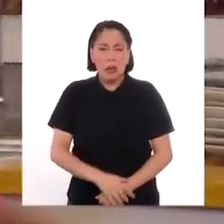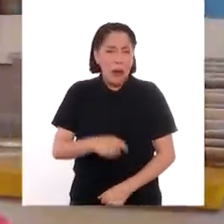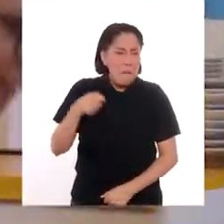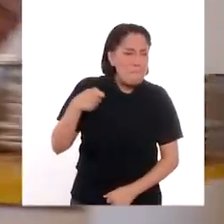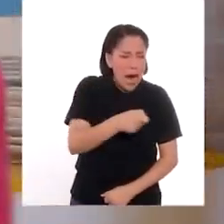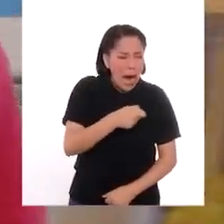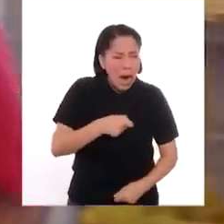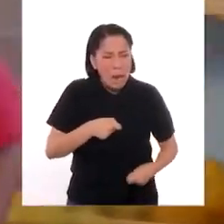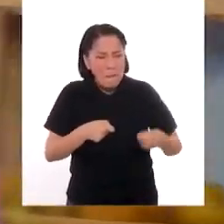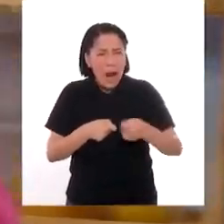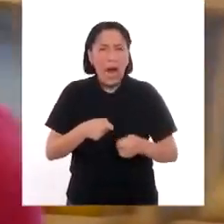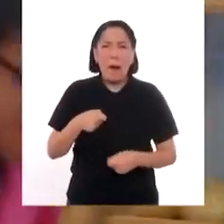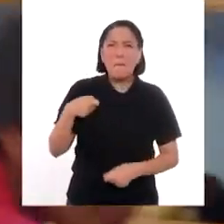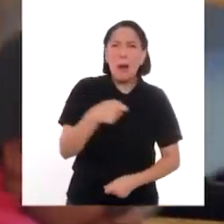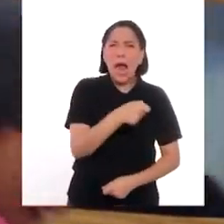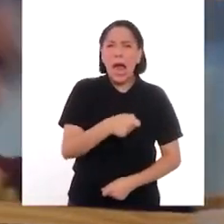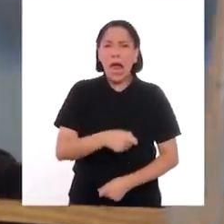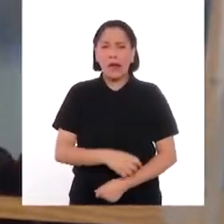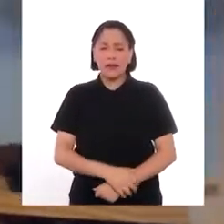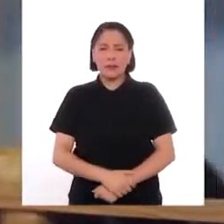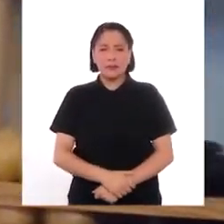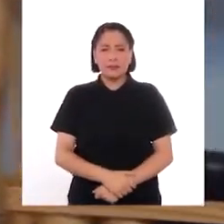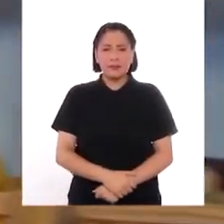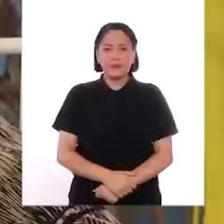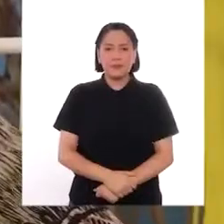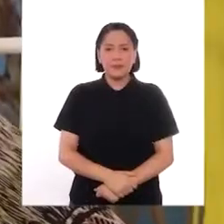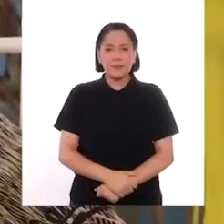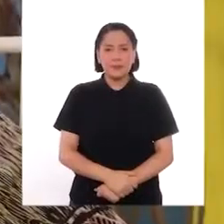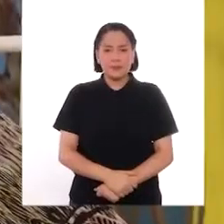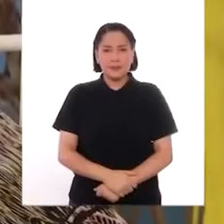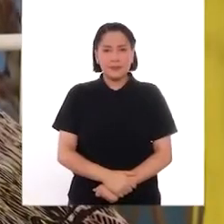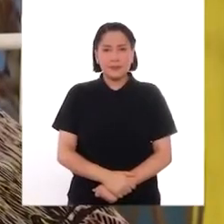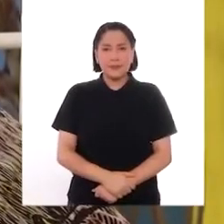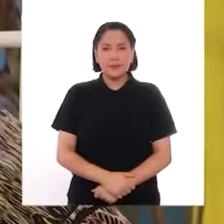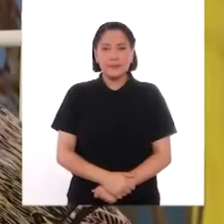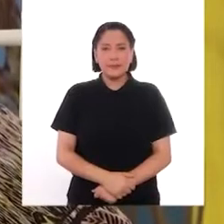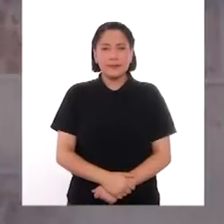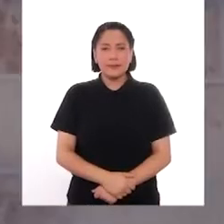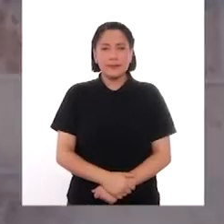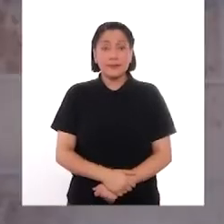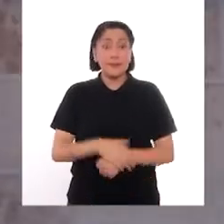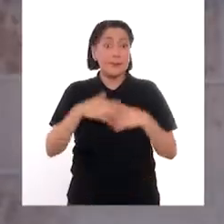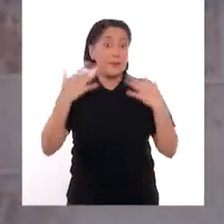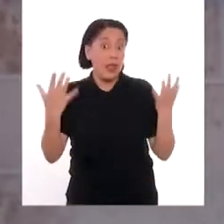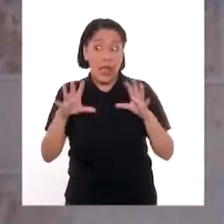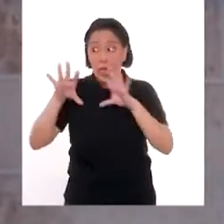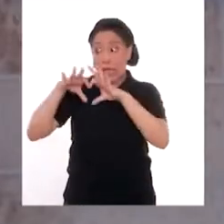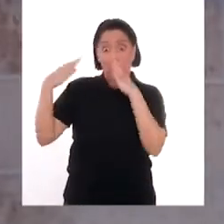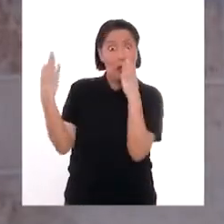¡Pa! ¡Pa! ¡Pa!